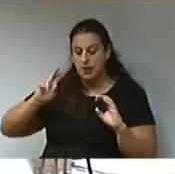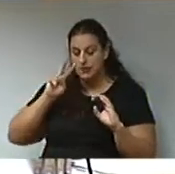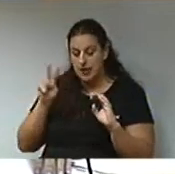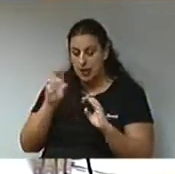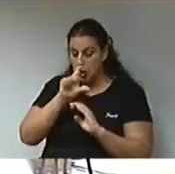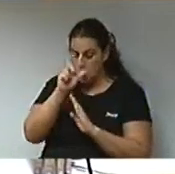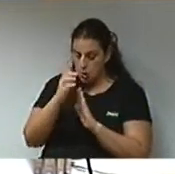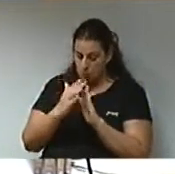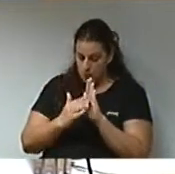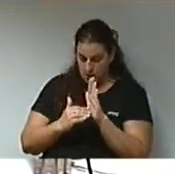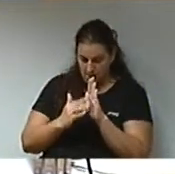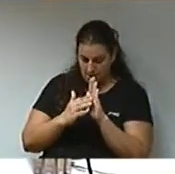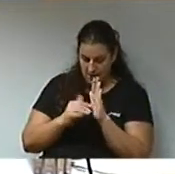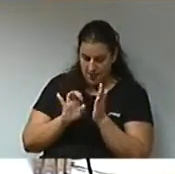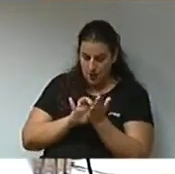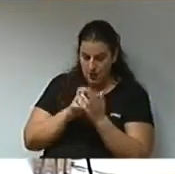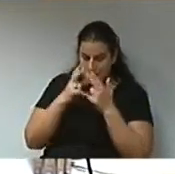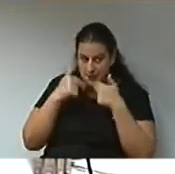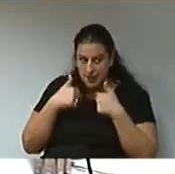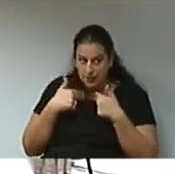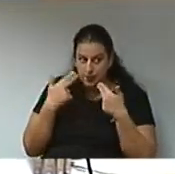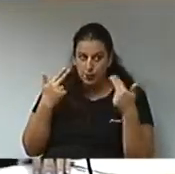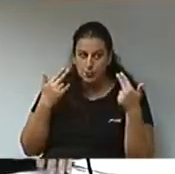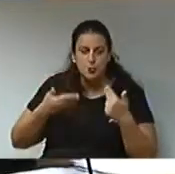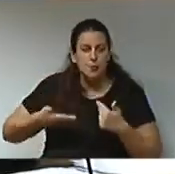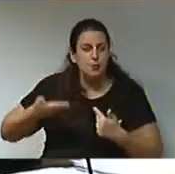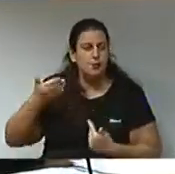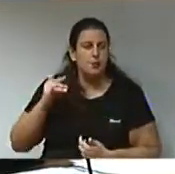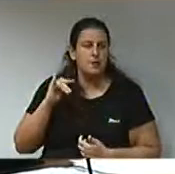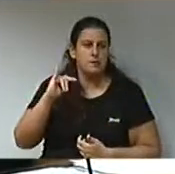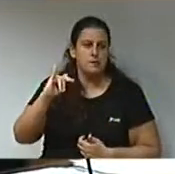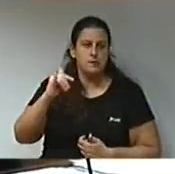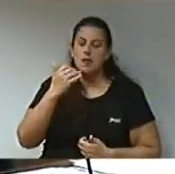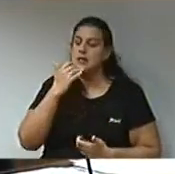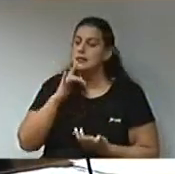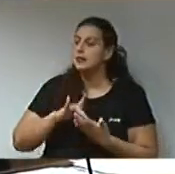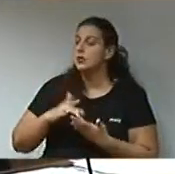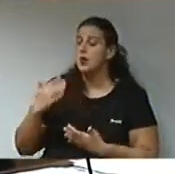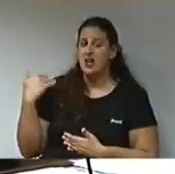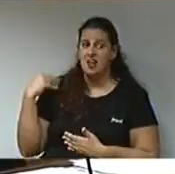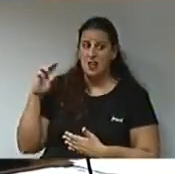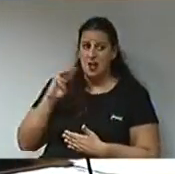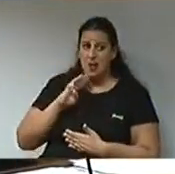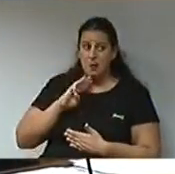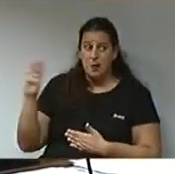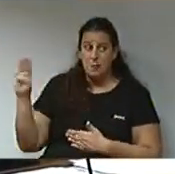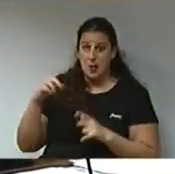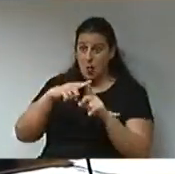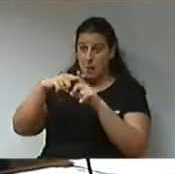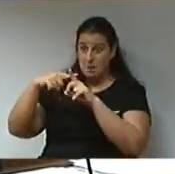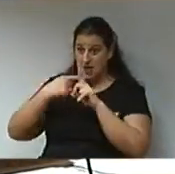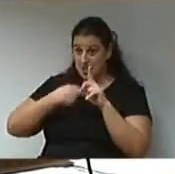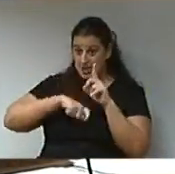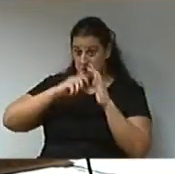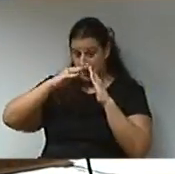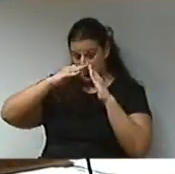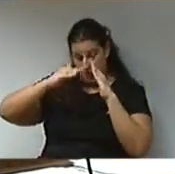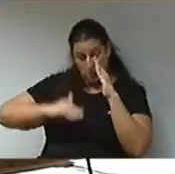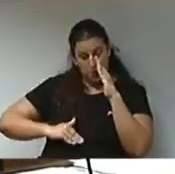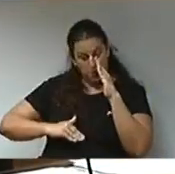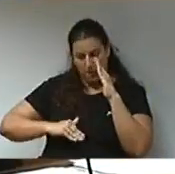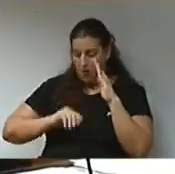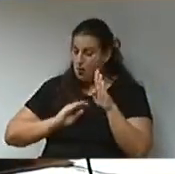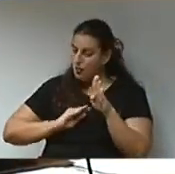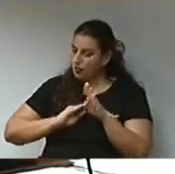en la convergencia de los servicios públicos fundamentales. Y si cuando ustedes gobernábamos estamos muy por debajo de la media en gasto y en inversión